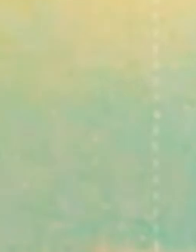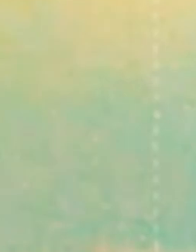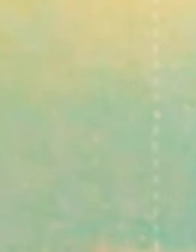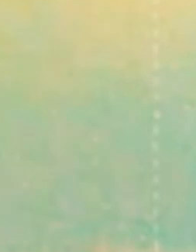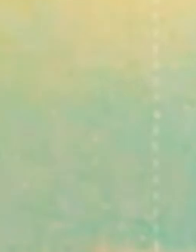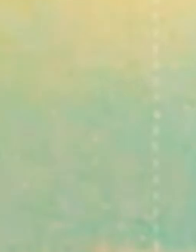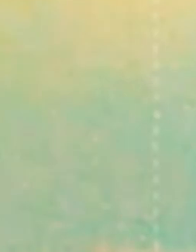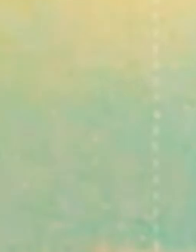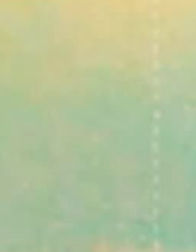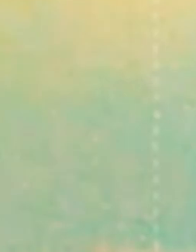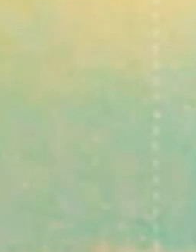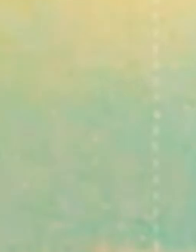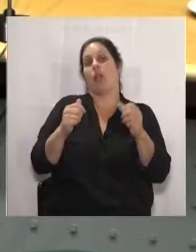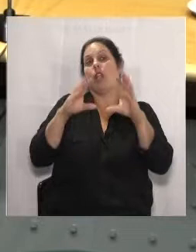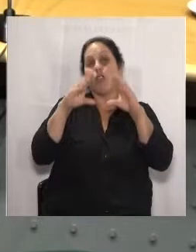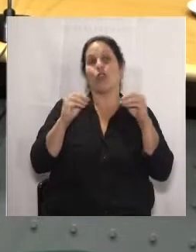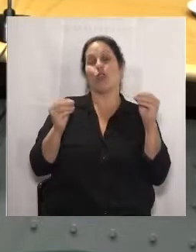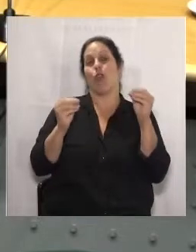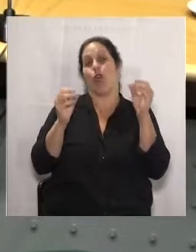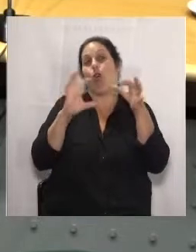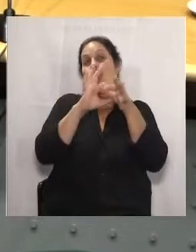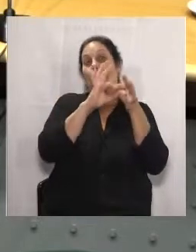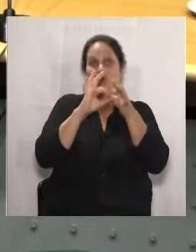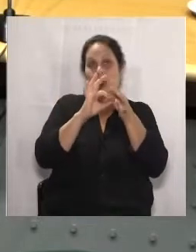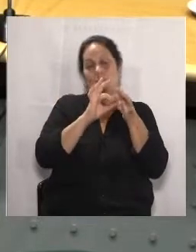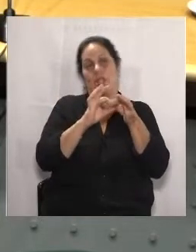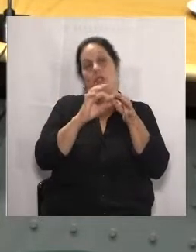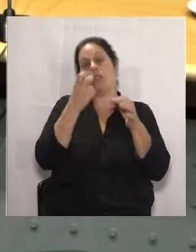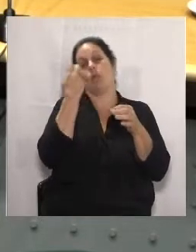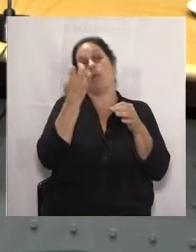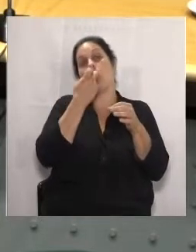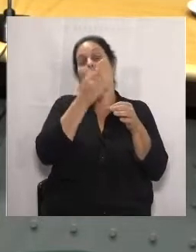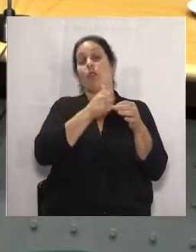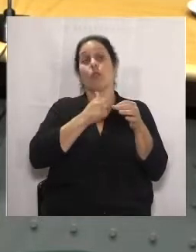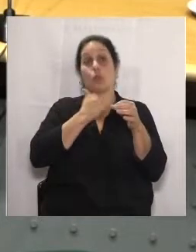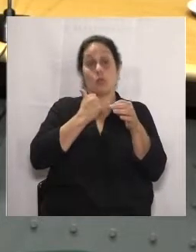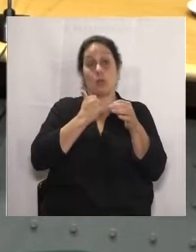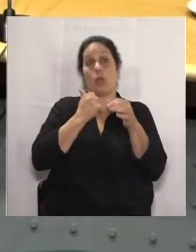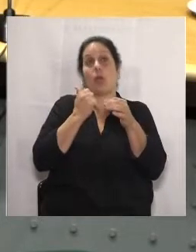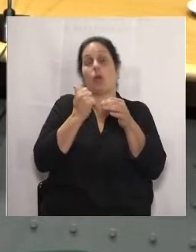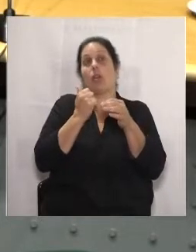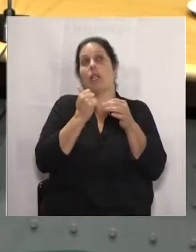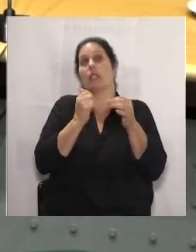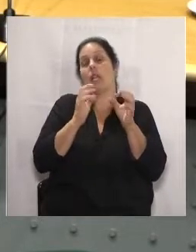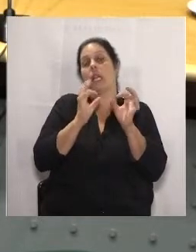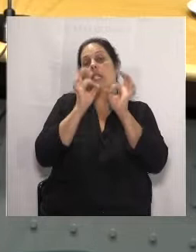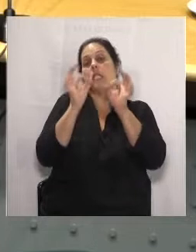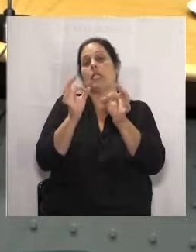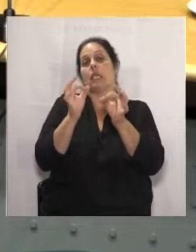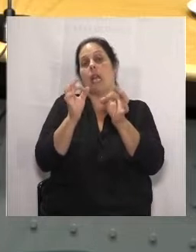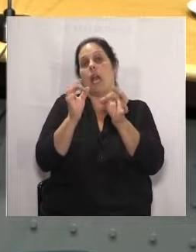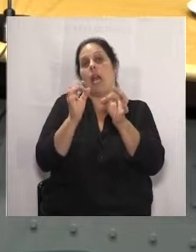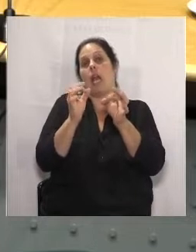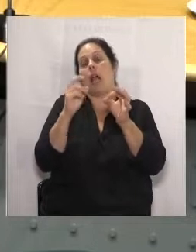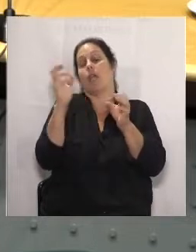bajamos todo lo que son las pautas publicitarios por momentos porque cada presidente es de orden que cuando llega baje todas las pautas y bueno ya y reordenar